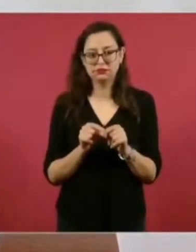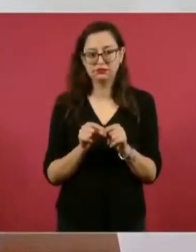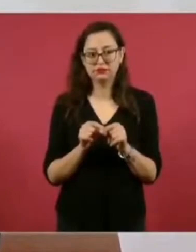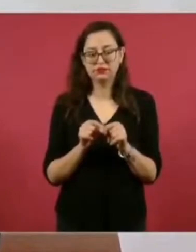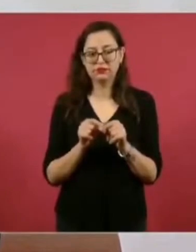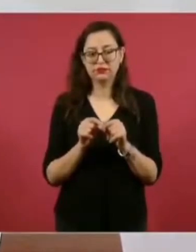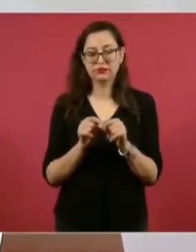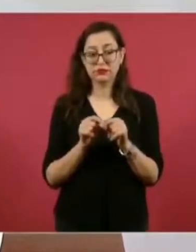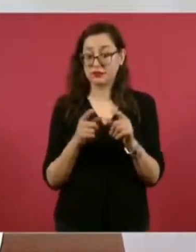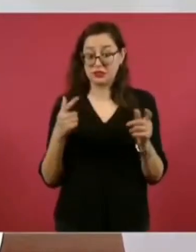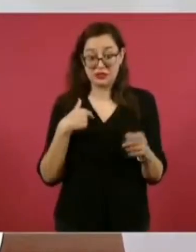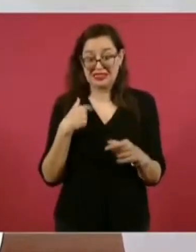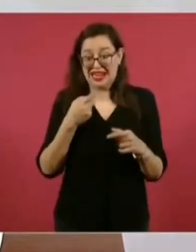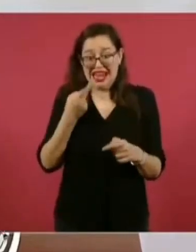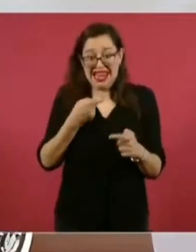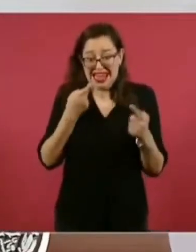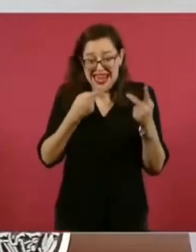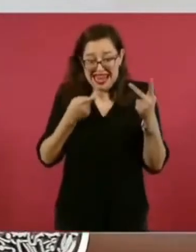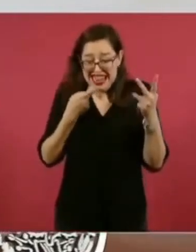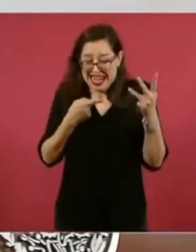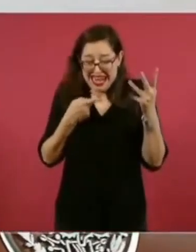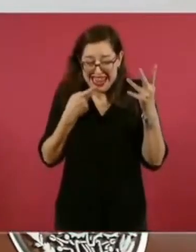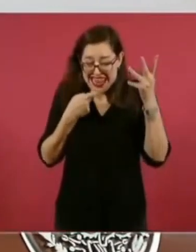Y ya explicaba yo lo que iban a hacer,